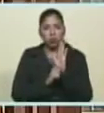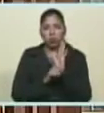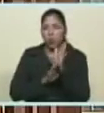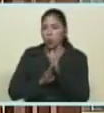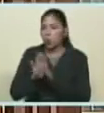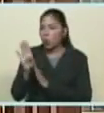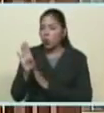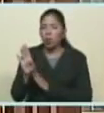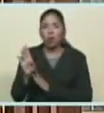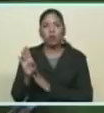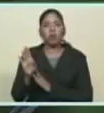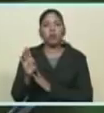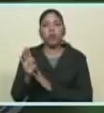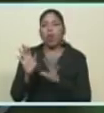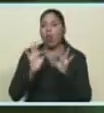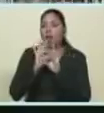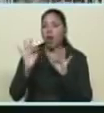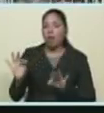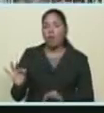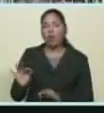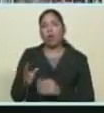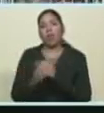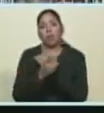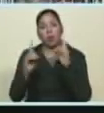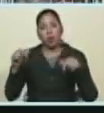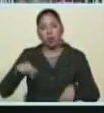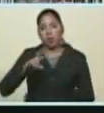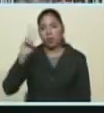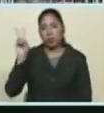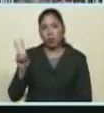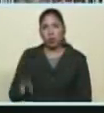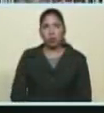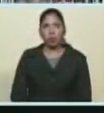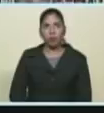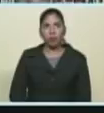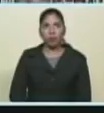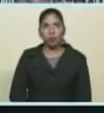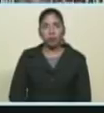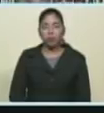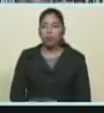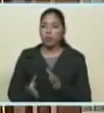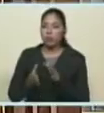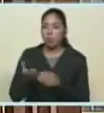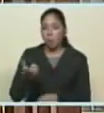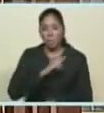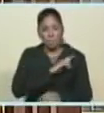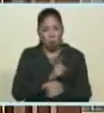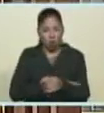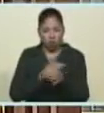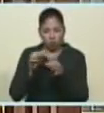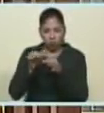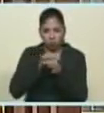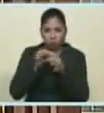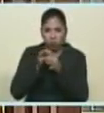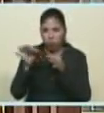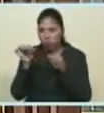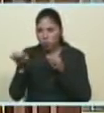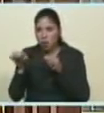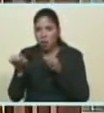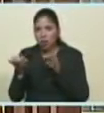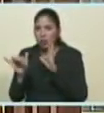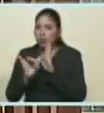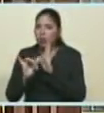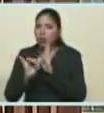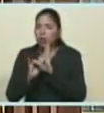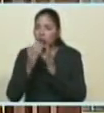el modelo democrático venezolano. El poder municipal es un poder muy importante porque es el poder más cerca del